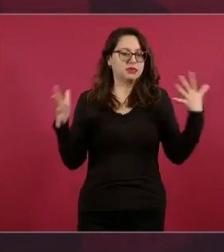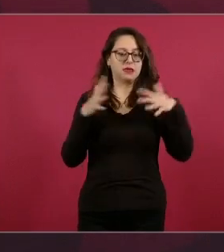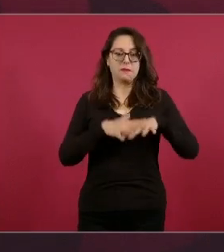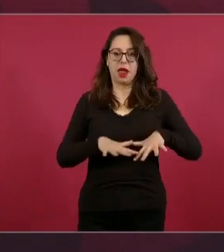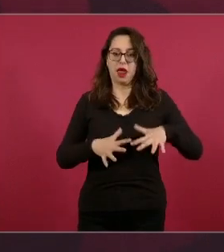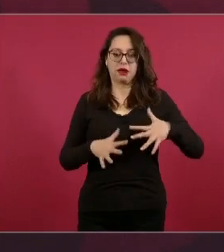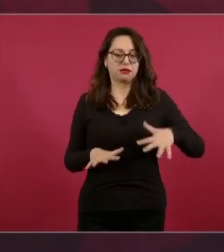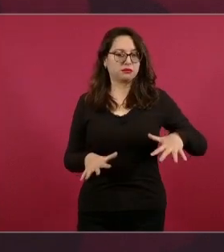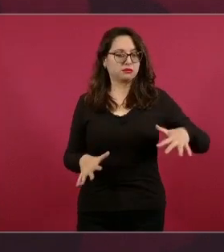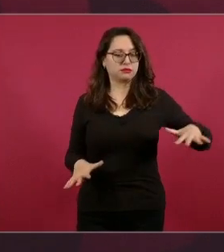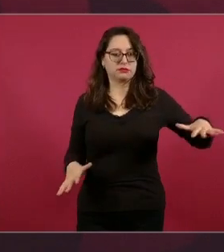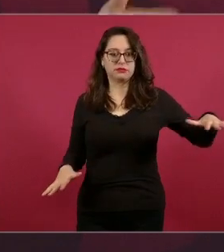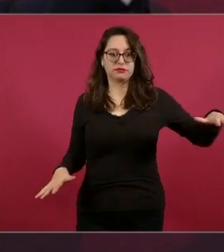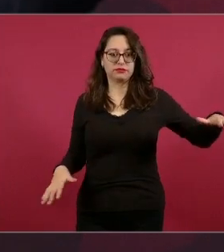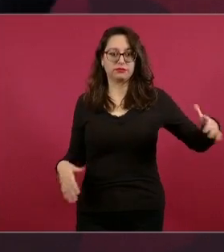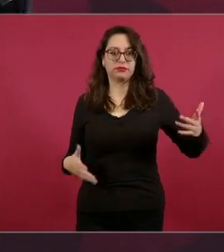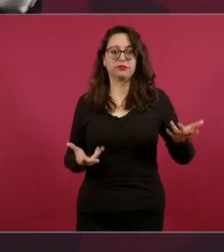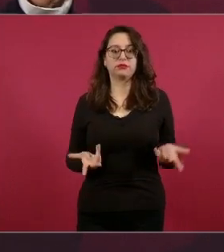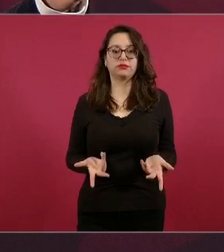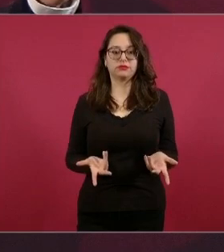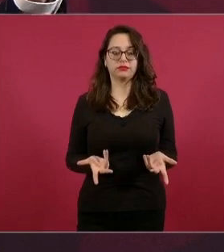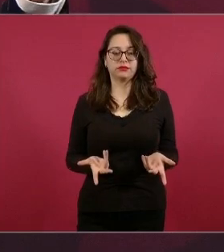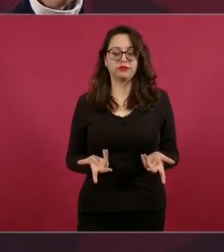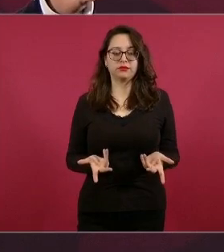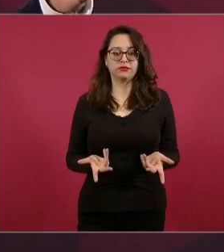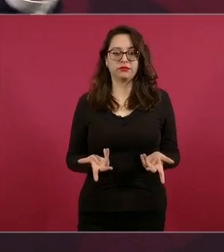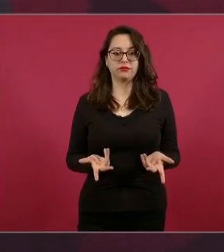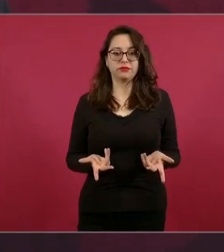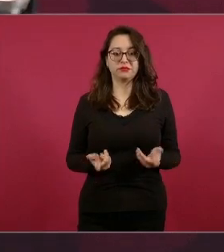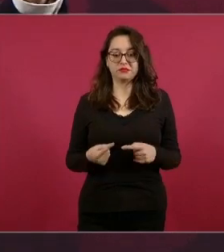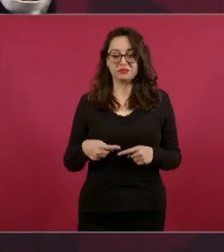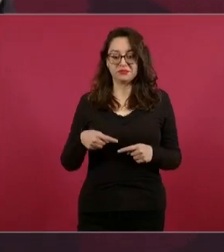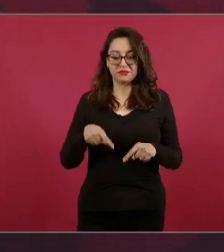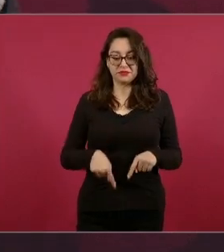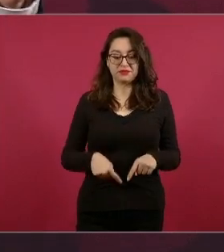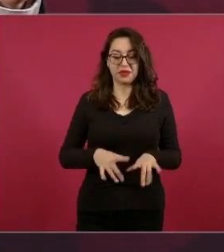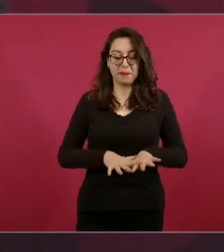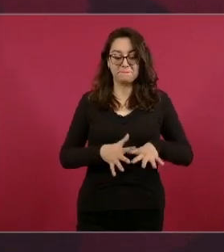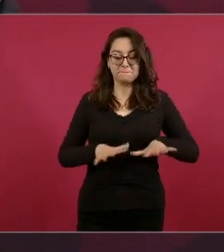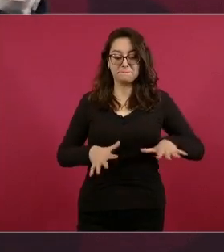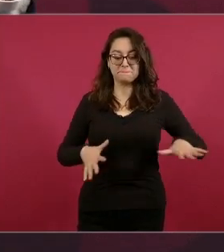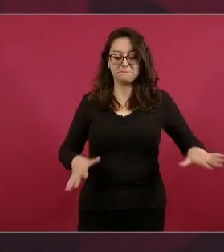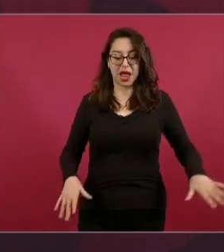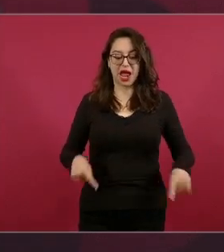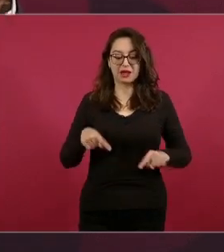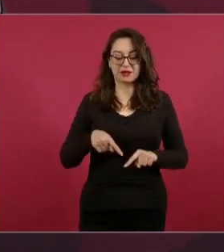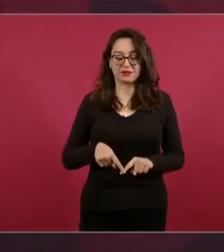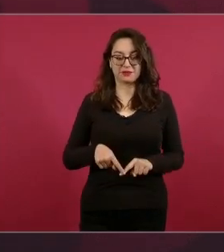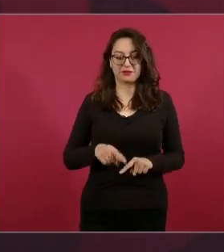mundo. Entonces, imagínense que en 7 horas en tren,